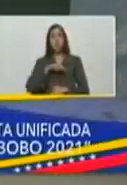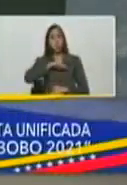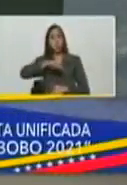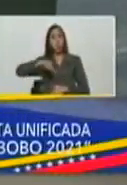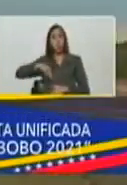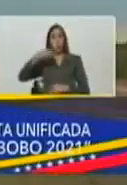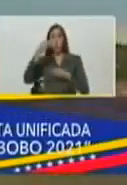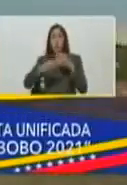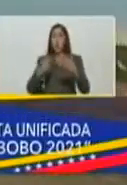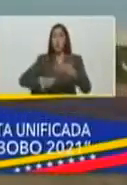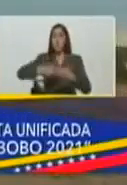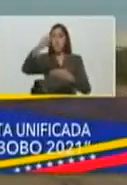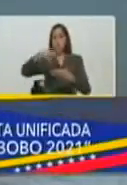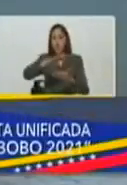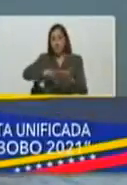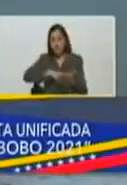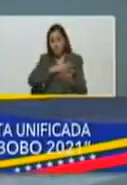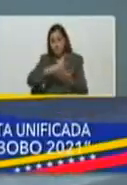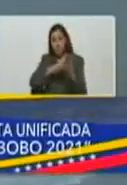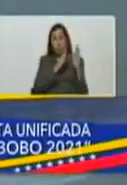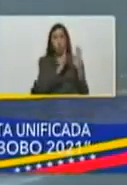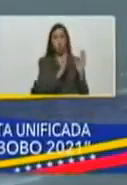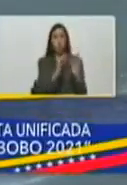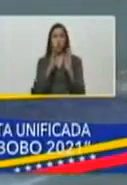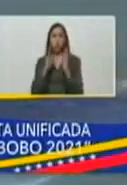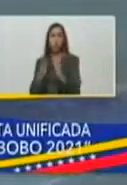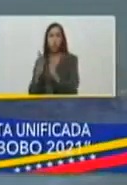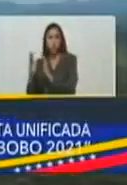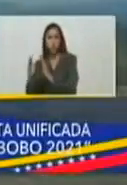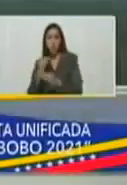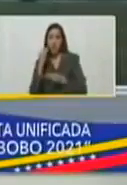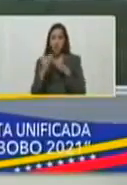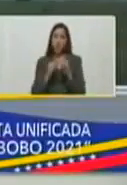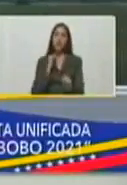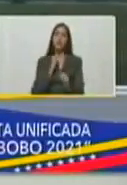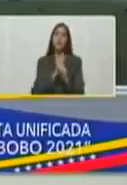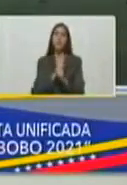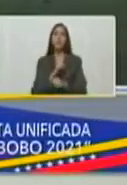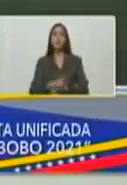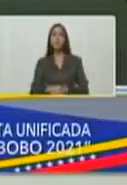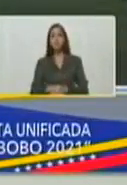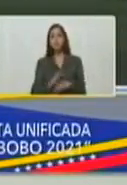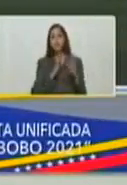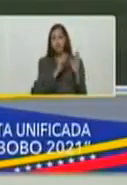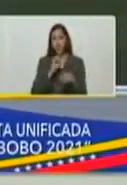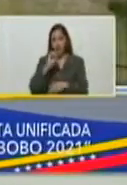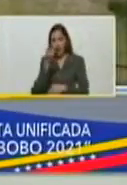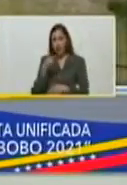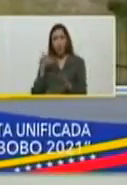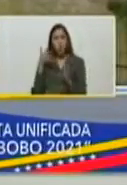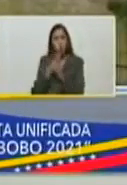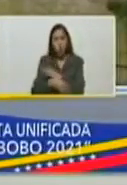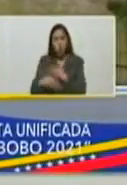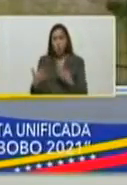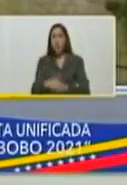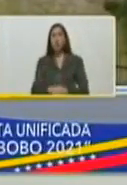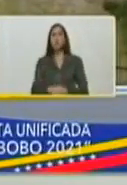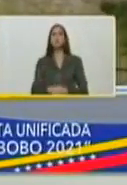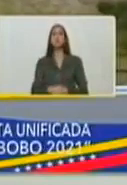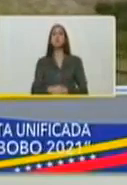los planes estableciendo tres fases para actuar. La primera determinaba el establecimiento de una